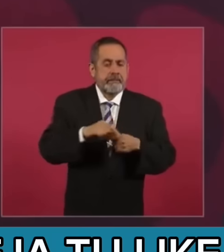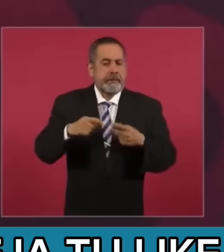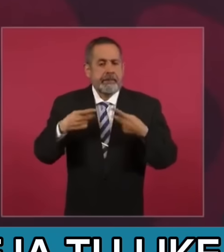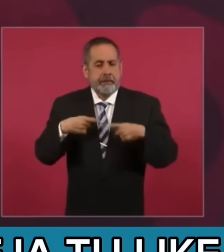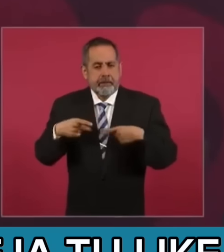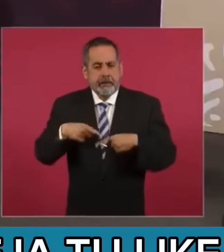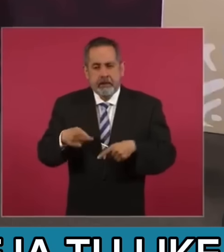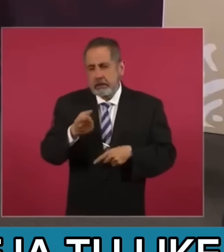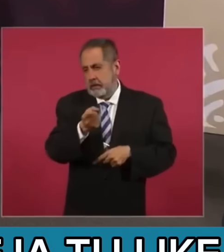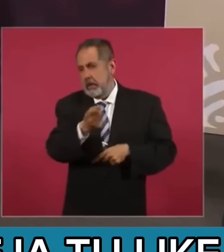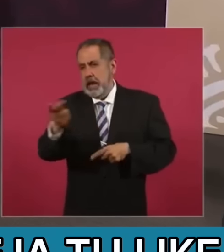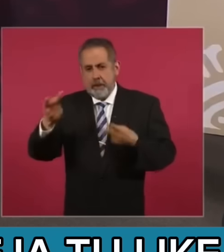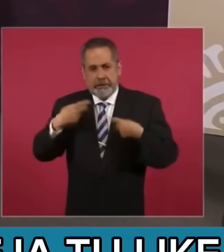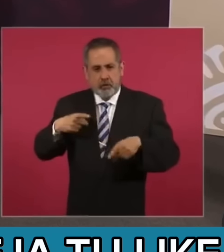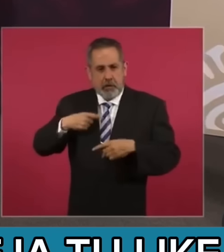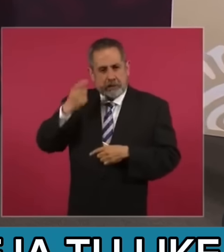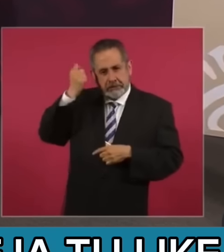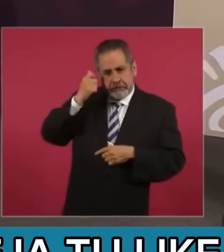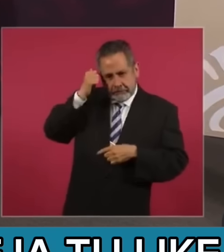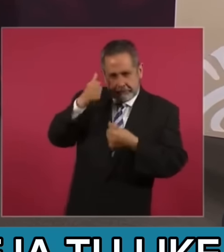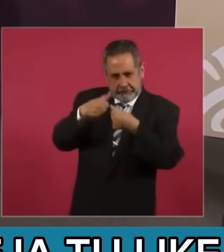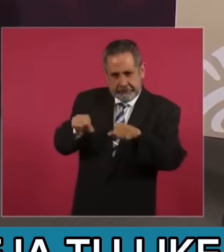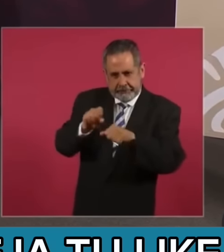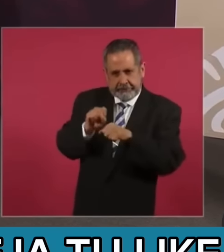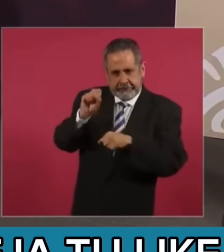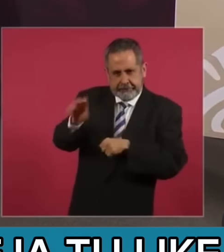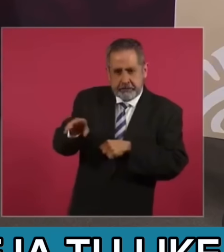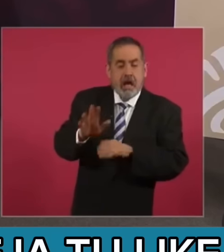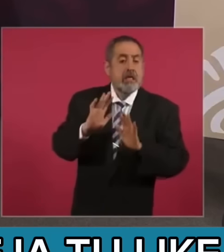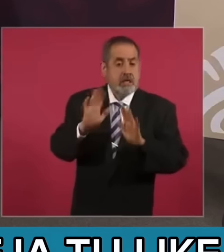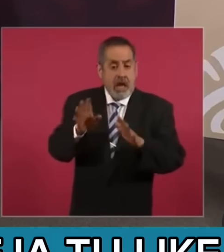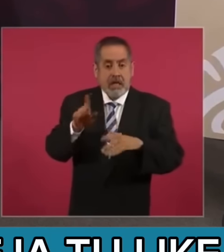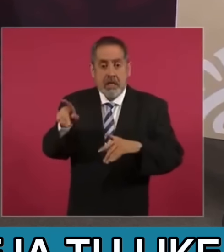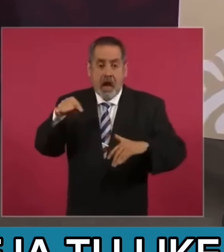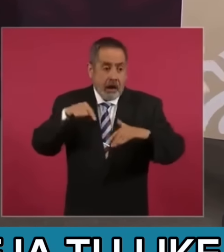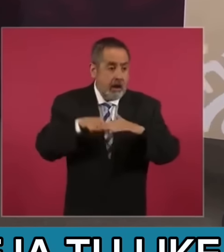de los programas de ya está